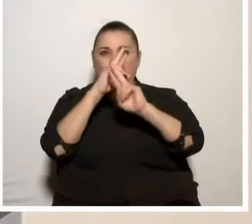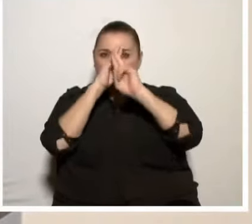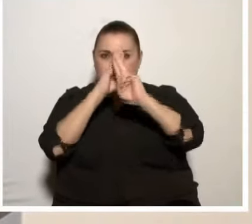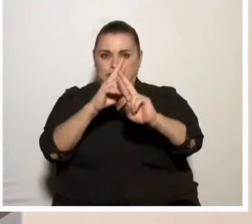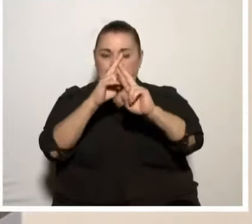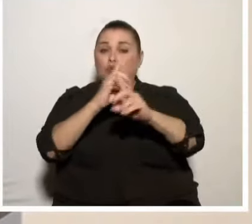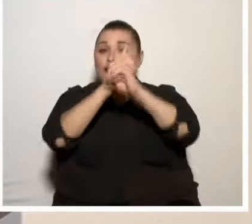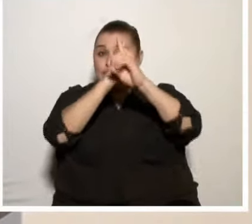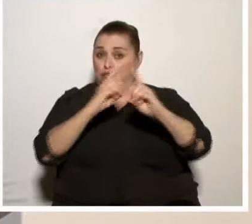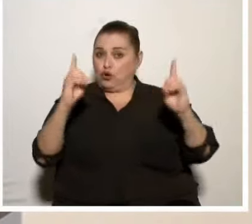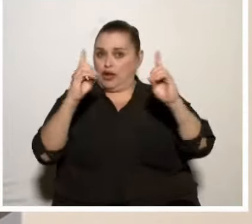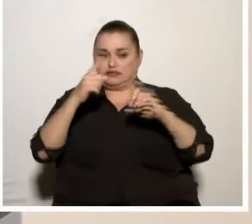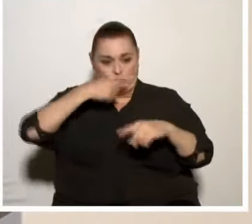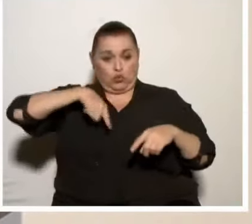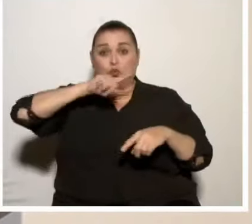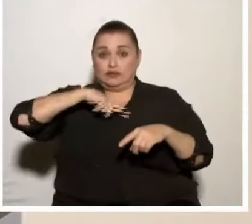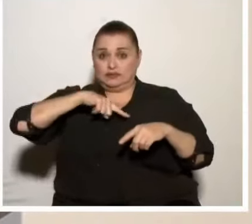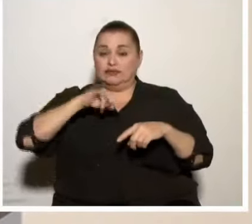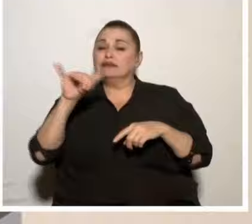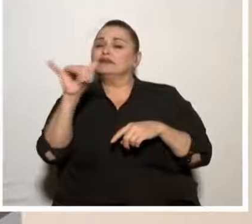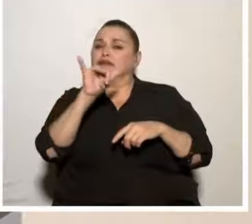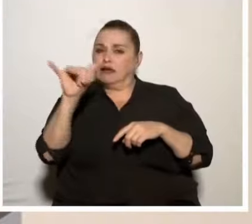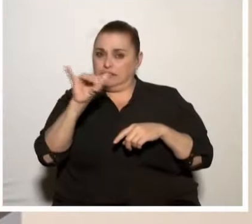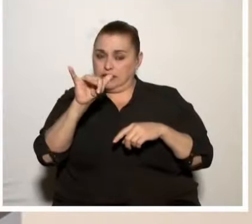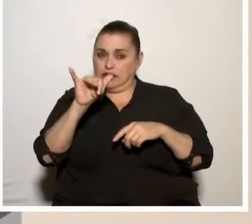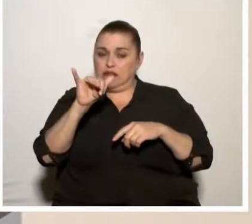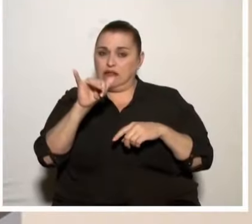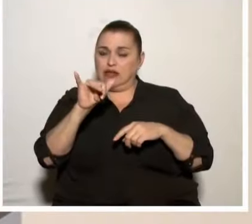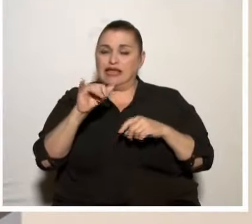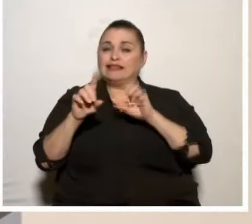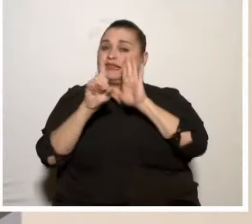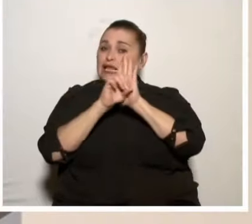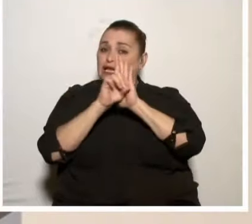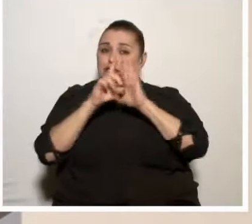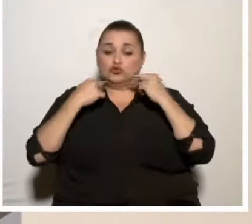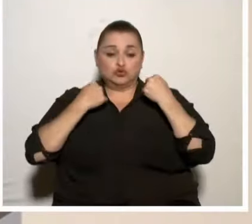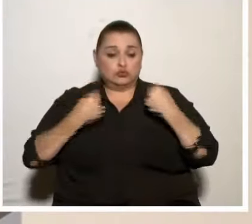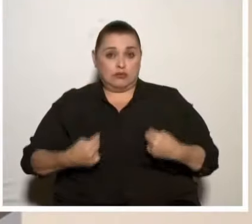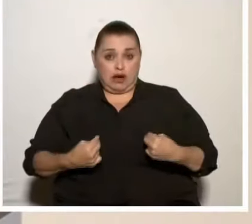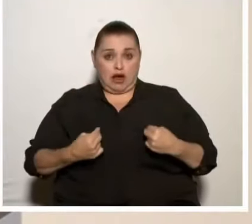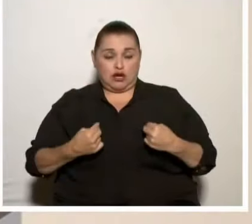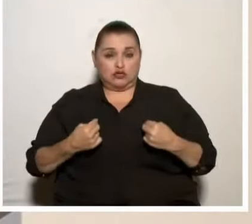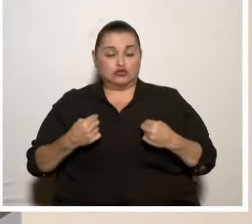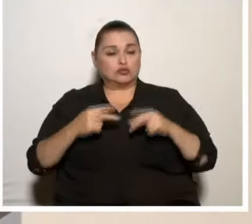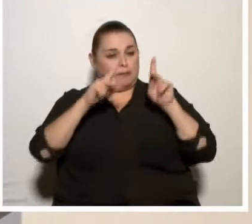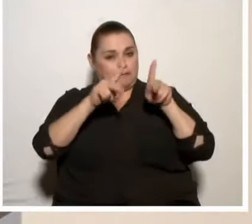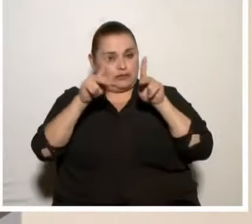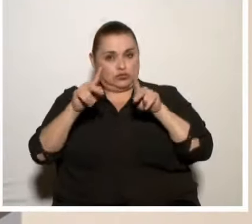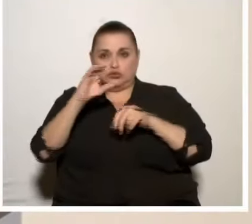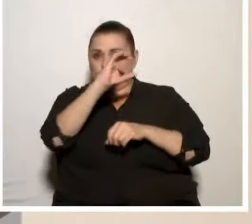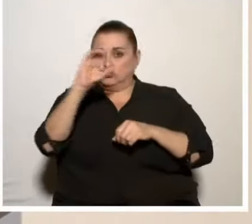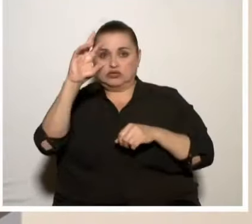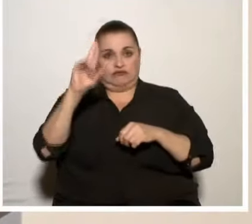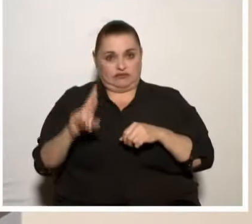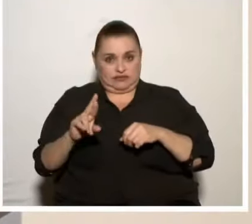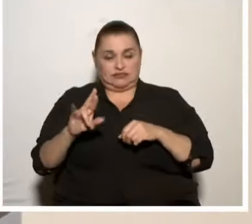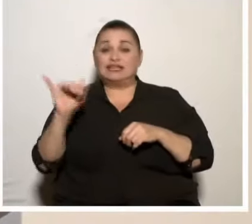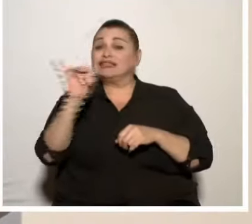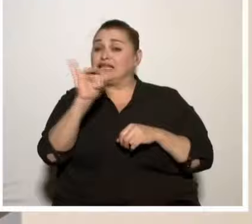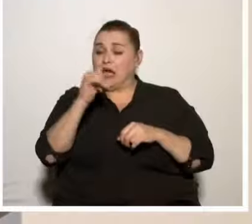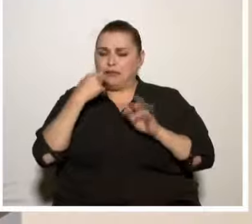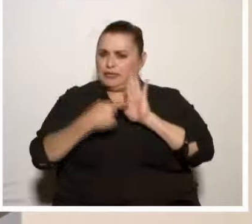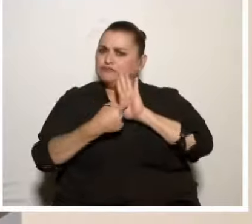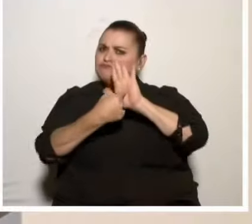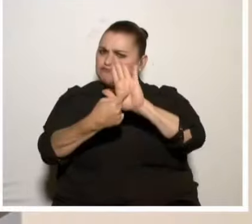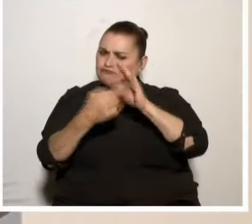la democracia, a nuestra democracia, sino también a los derechos humanos de los y las costarricenses. Pero también hemos